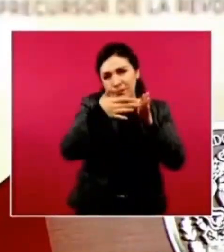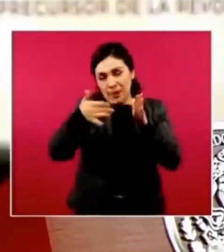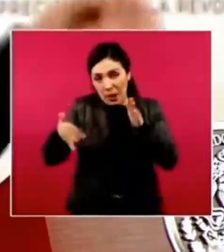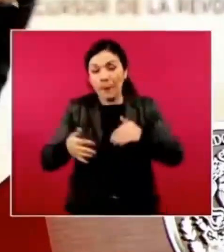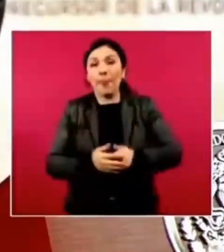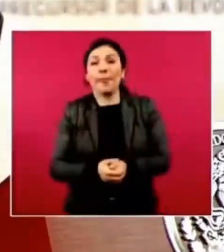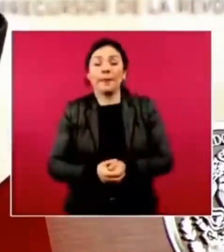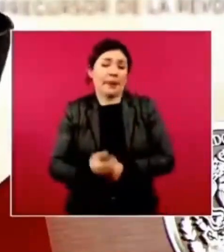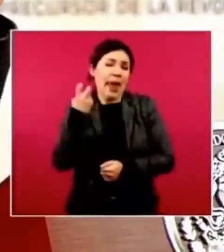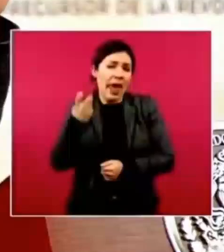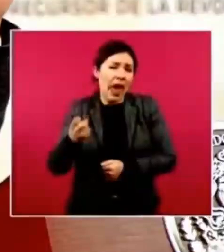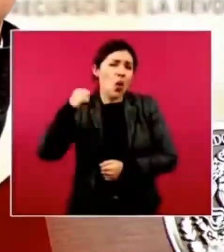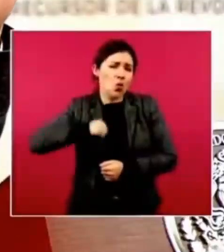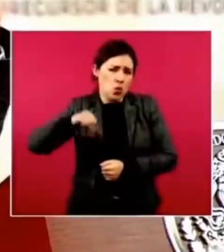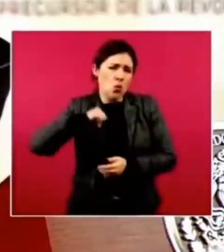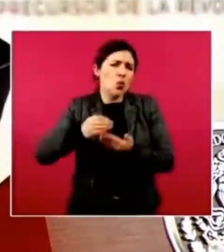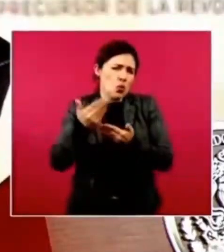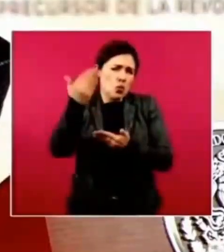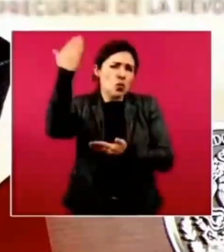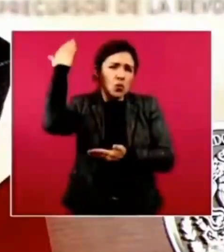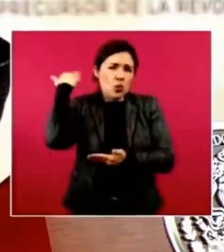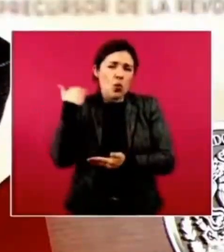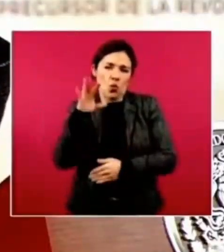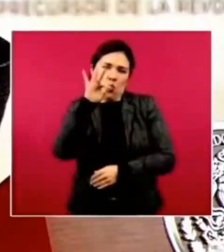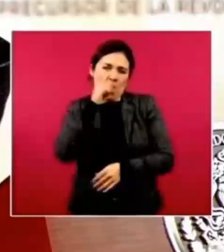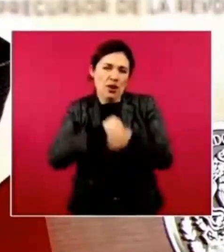Y en ese entonces,